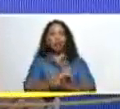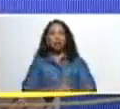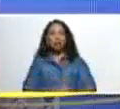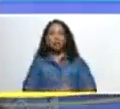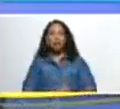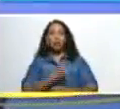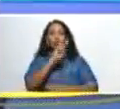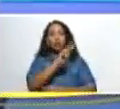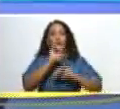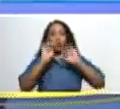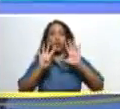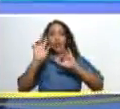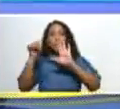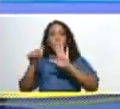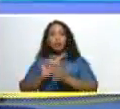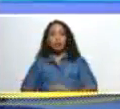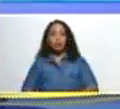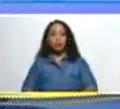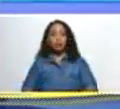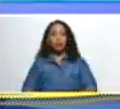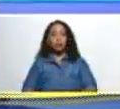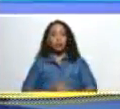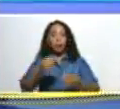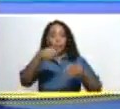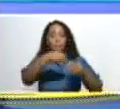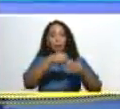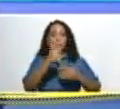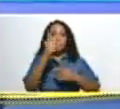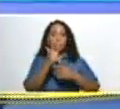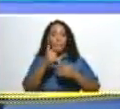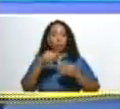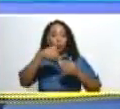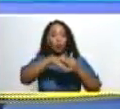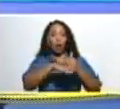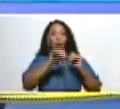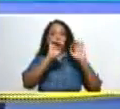296. Municiones recuperadas, 914.